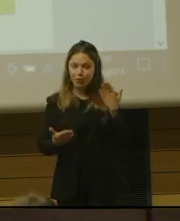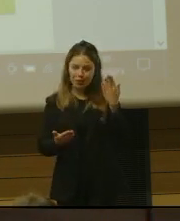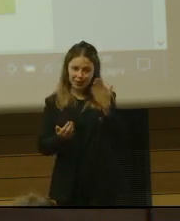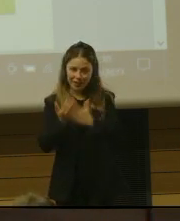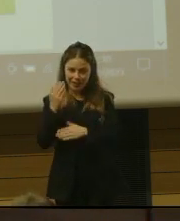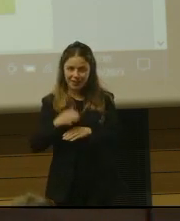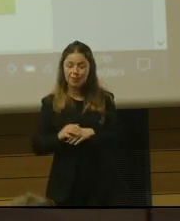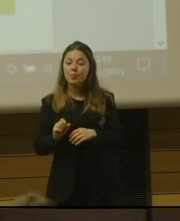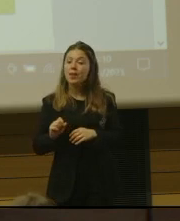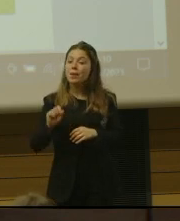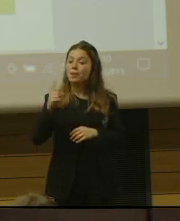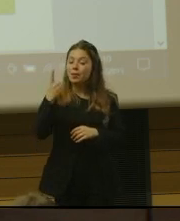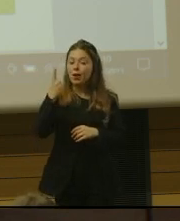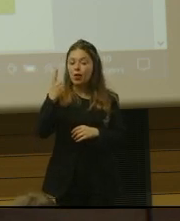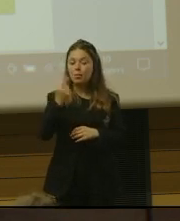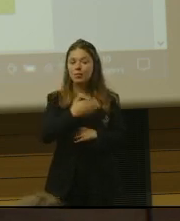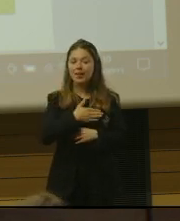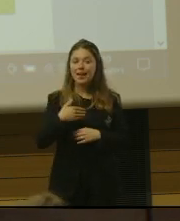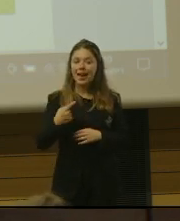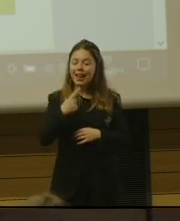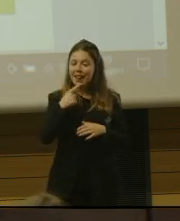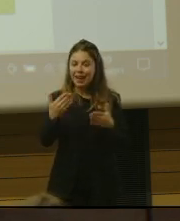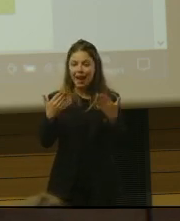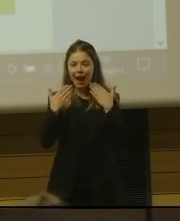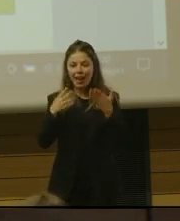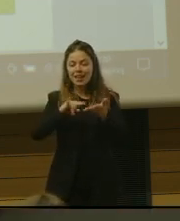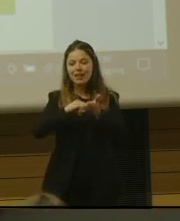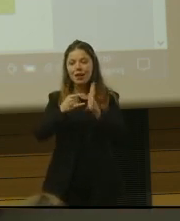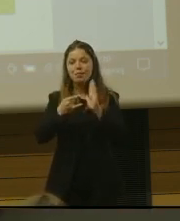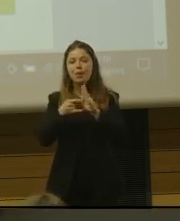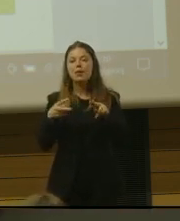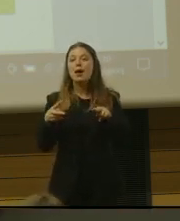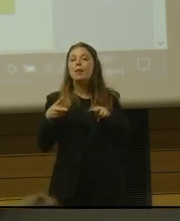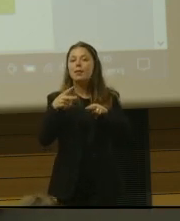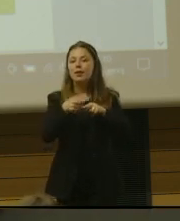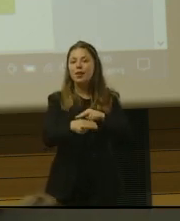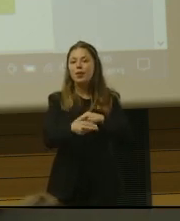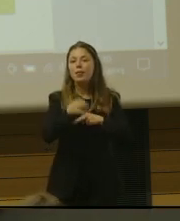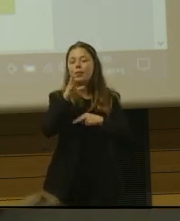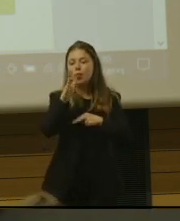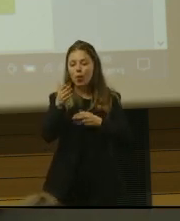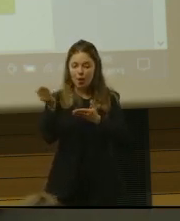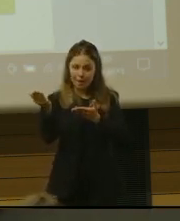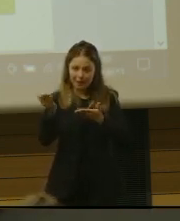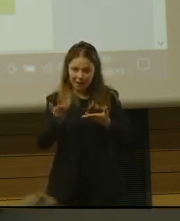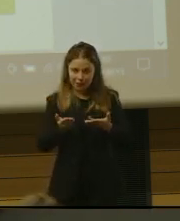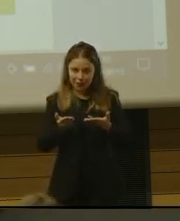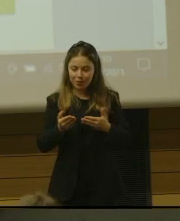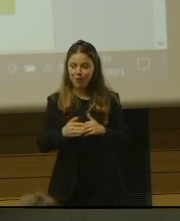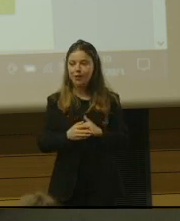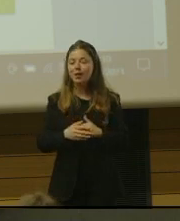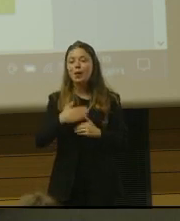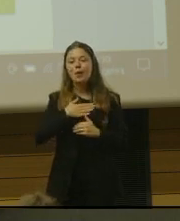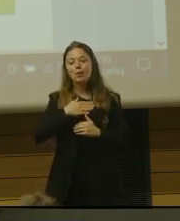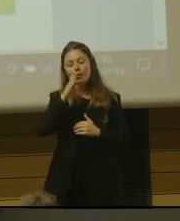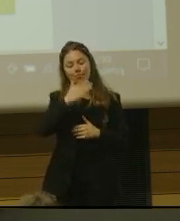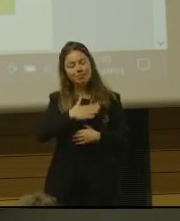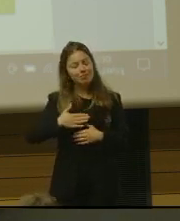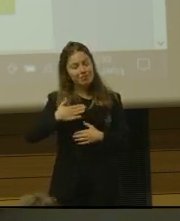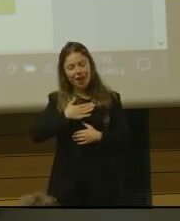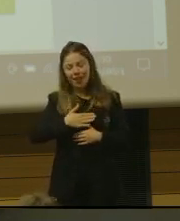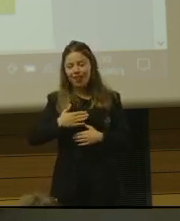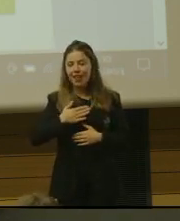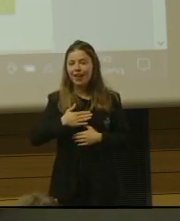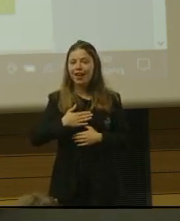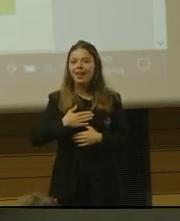En primer lugar, quería pues, dar las gracias al Plan de Prevención por la invitación. Bueno, para mí pues, es un placer, ¿no?, estar